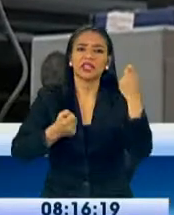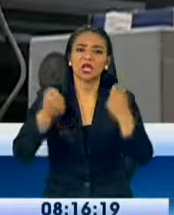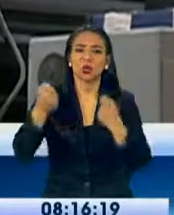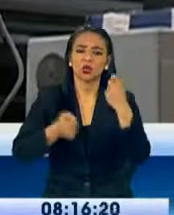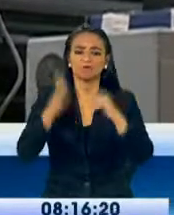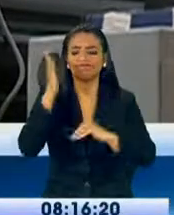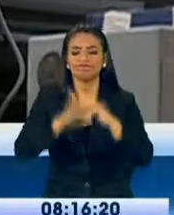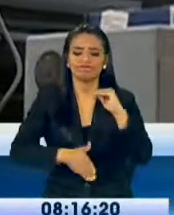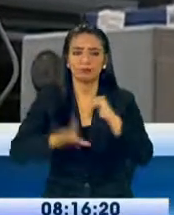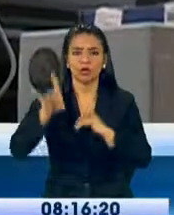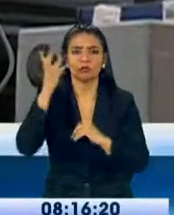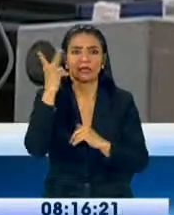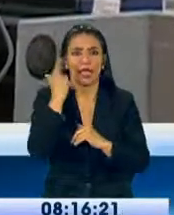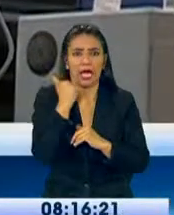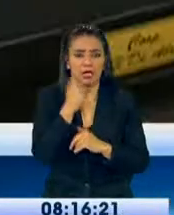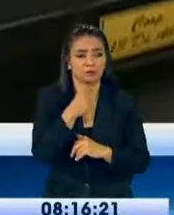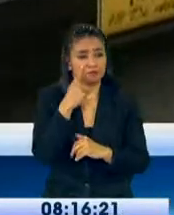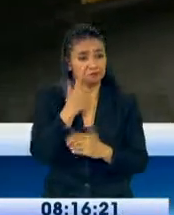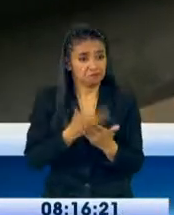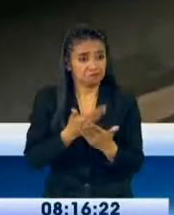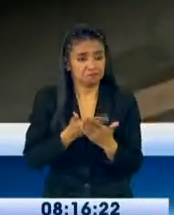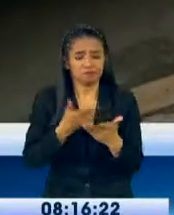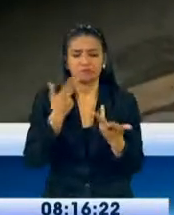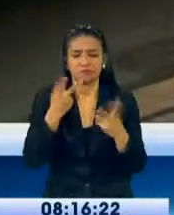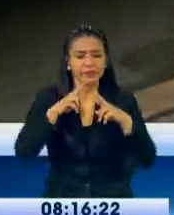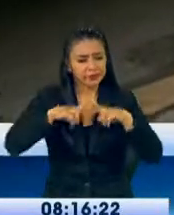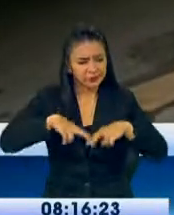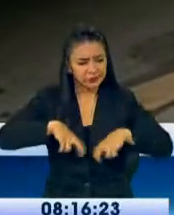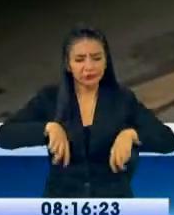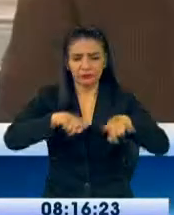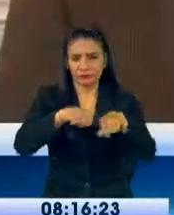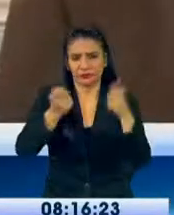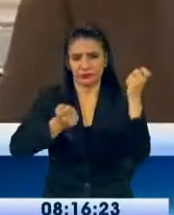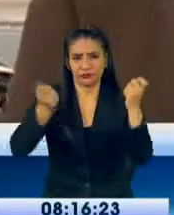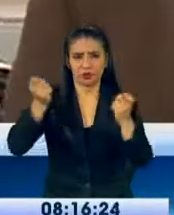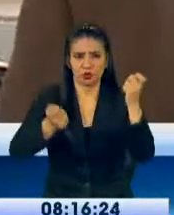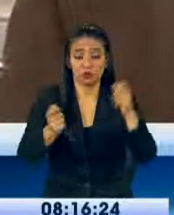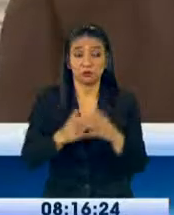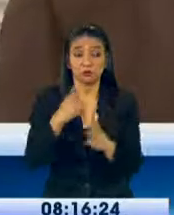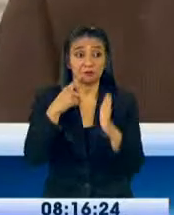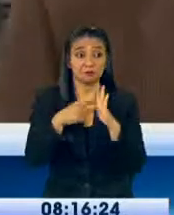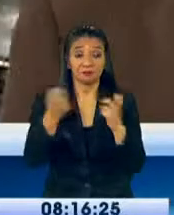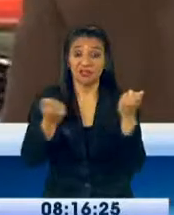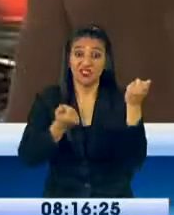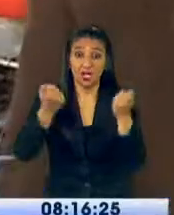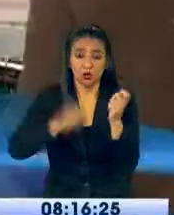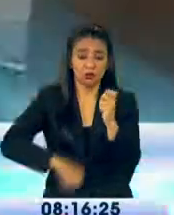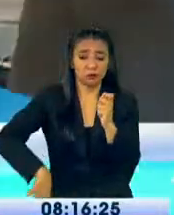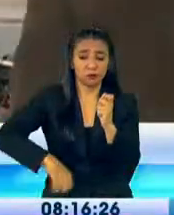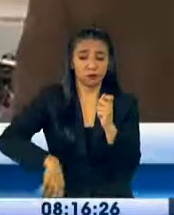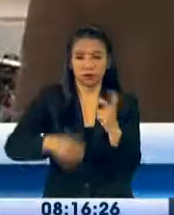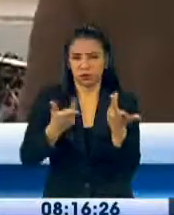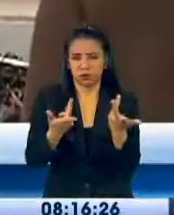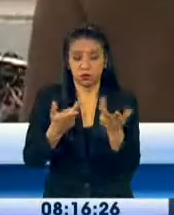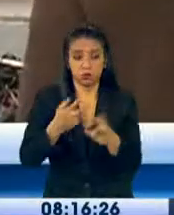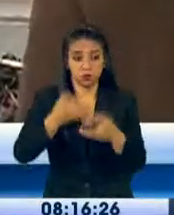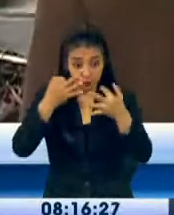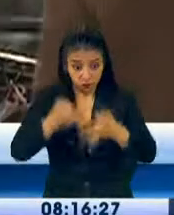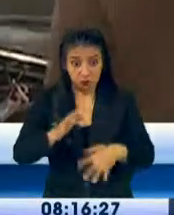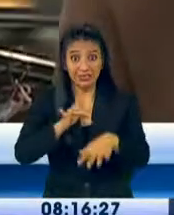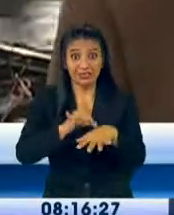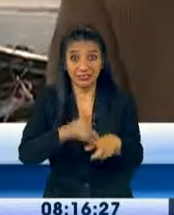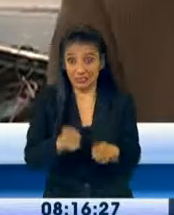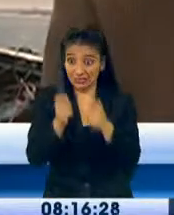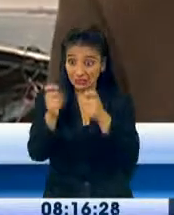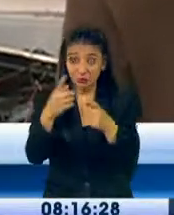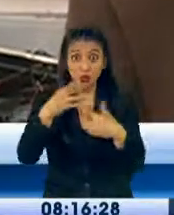de 8 días para aprobar la revisión técnica vehicular. Si es que el vehículo no hace y no cumple esta